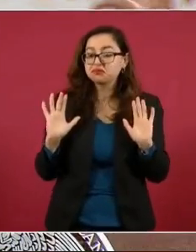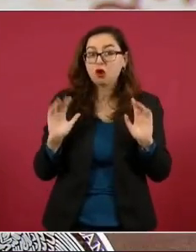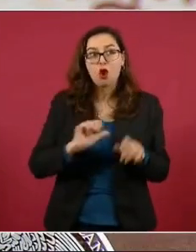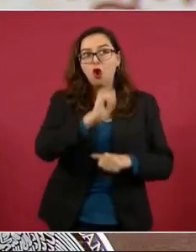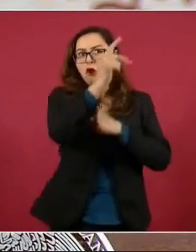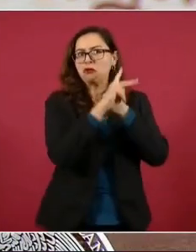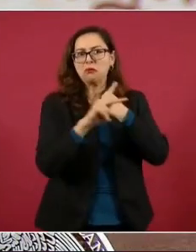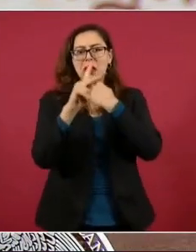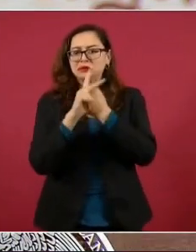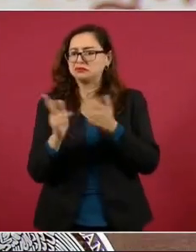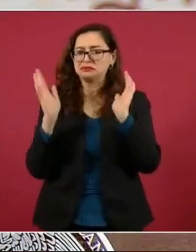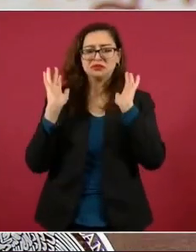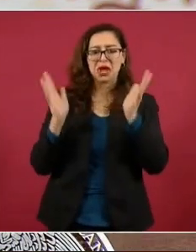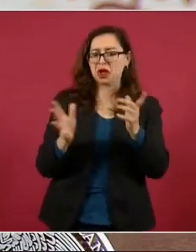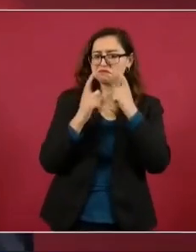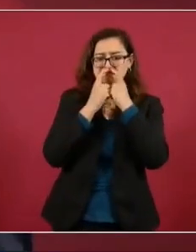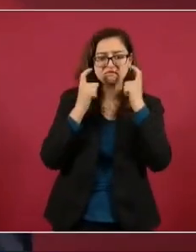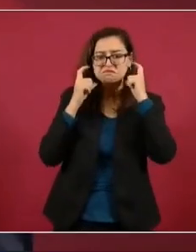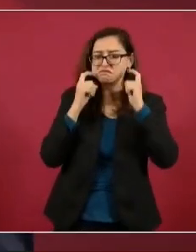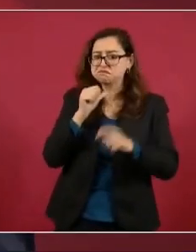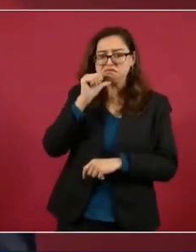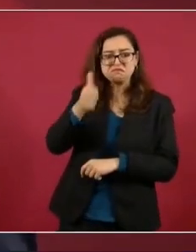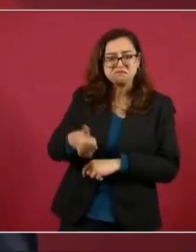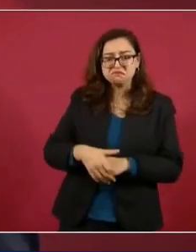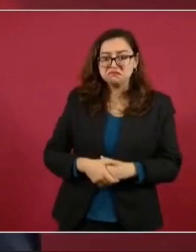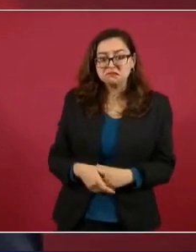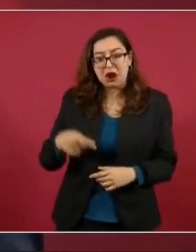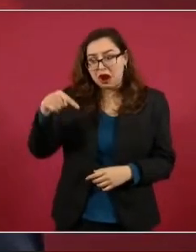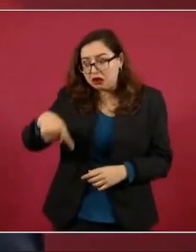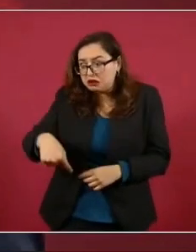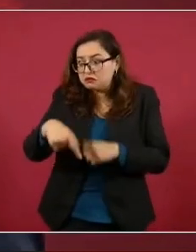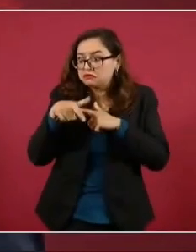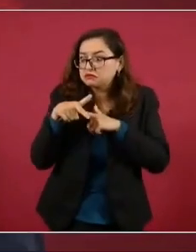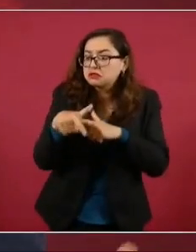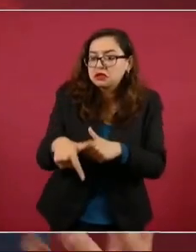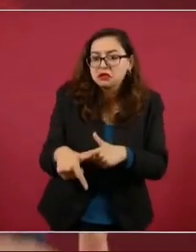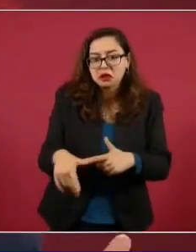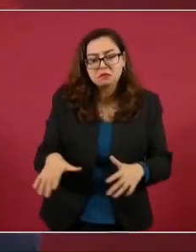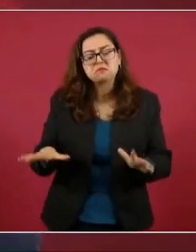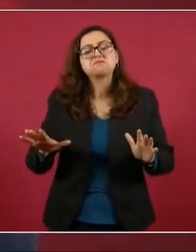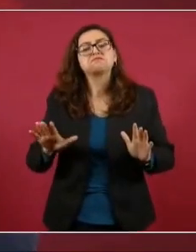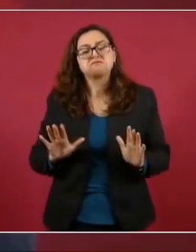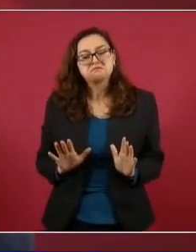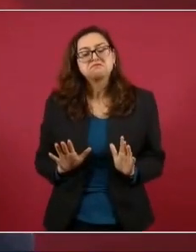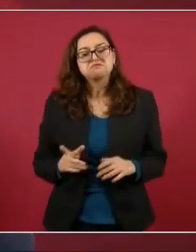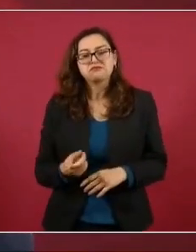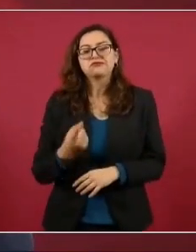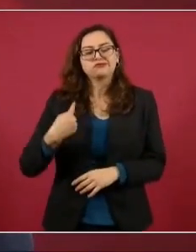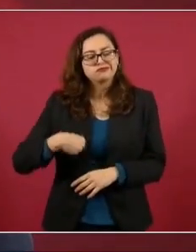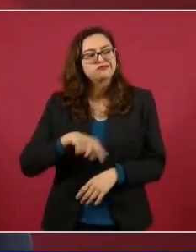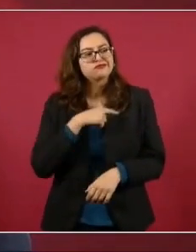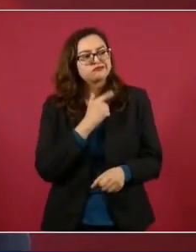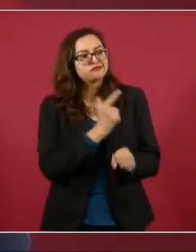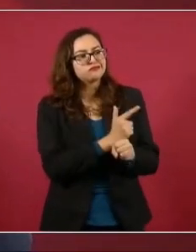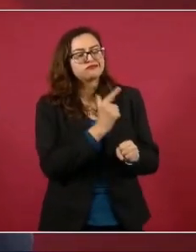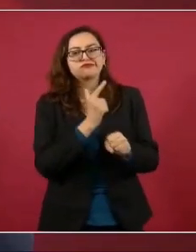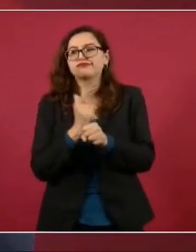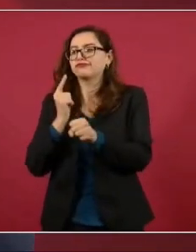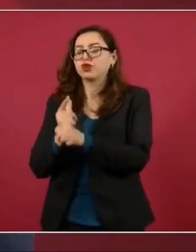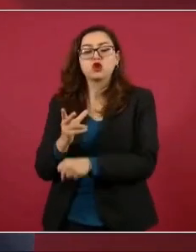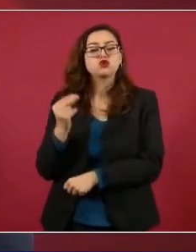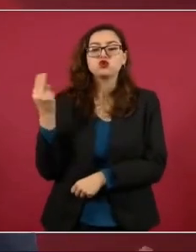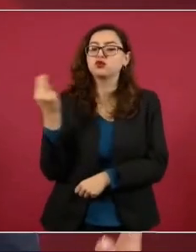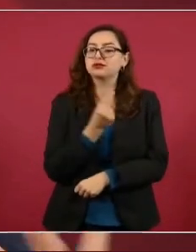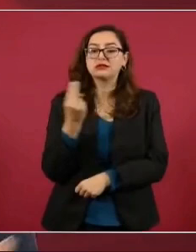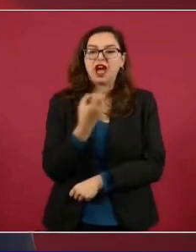persuadiendo, explicando la importancia que tienen las distintas medidas de salud pública, se logran los cambios más profundos porque